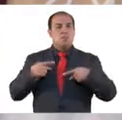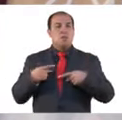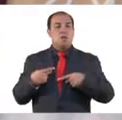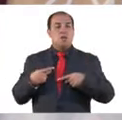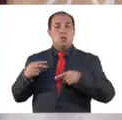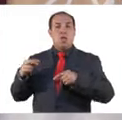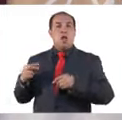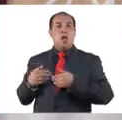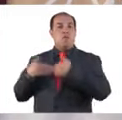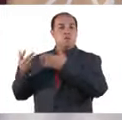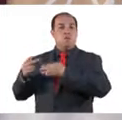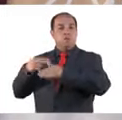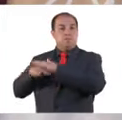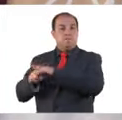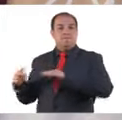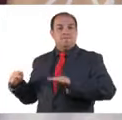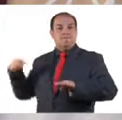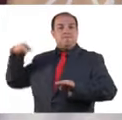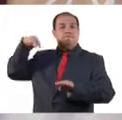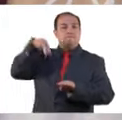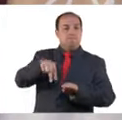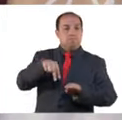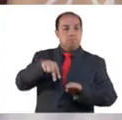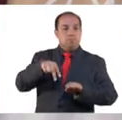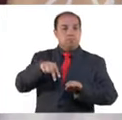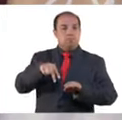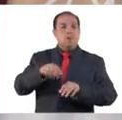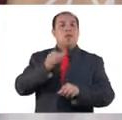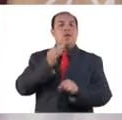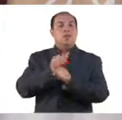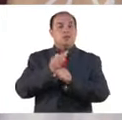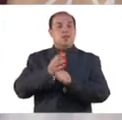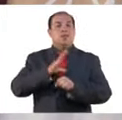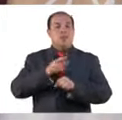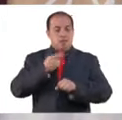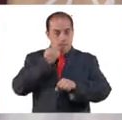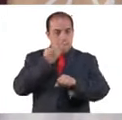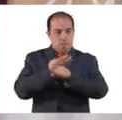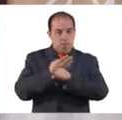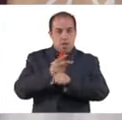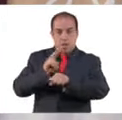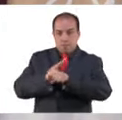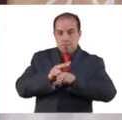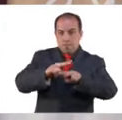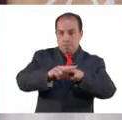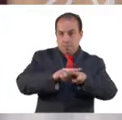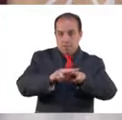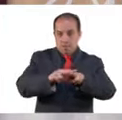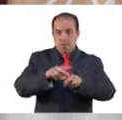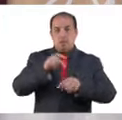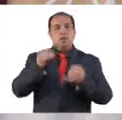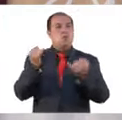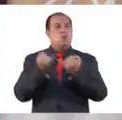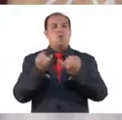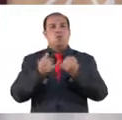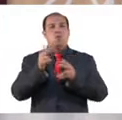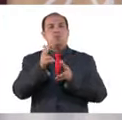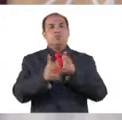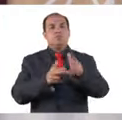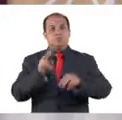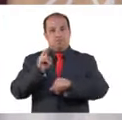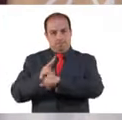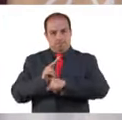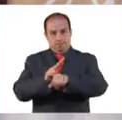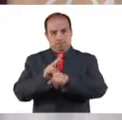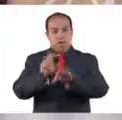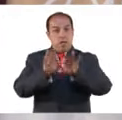que pudiera ocurrir, pues ahora ya tenemos responsables que están vigilando las vías y de igual manera los trenes. Entonces,